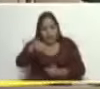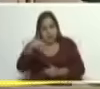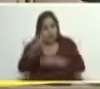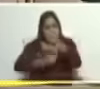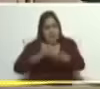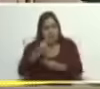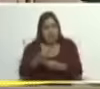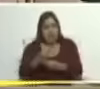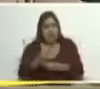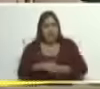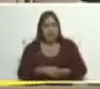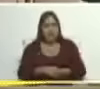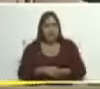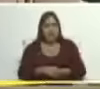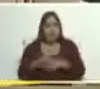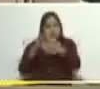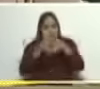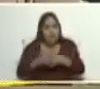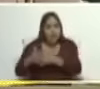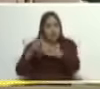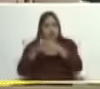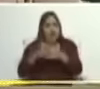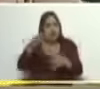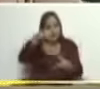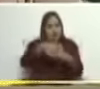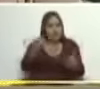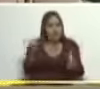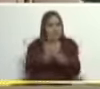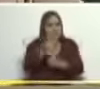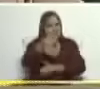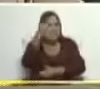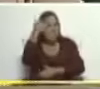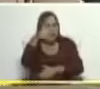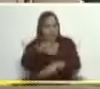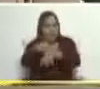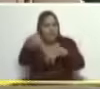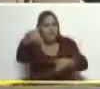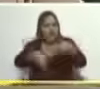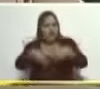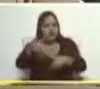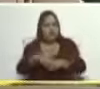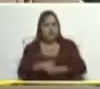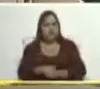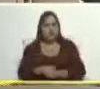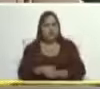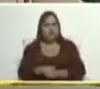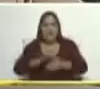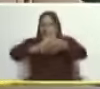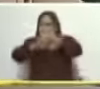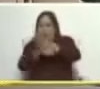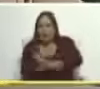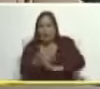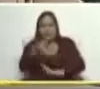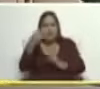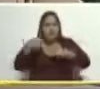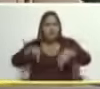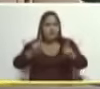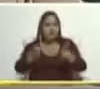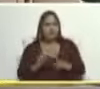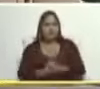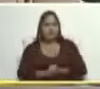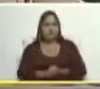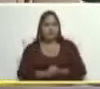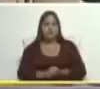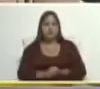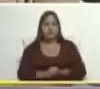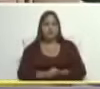que el imperio lograra esa mayoría de dos tercios. Destruimos esa posibilidad.